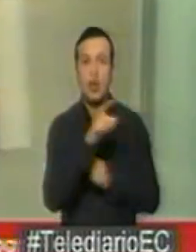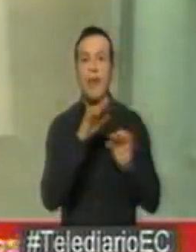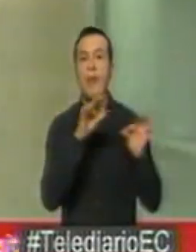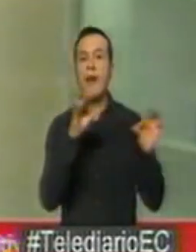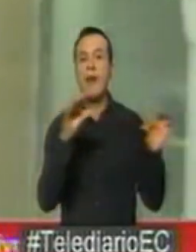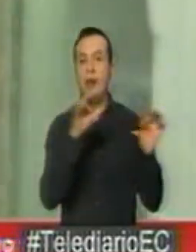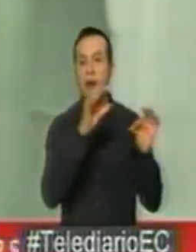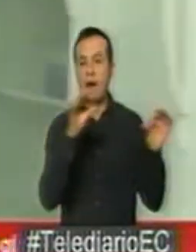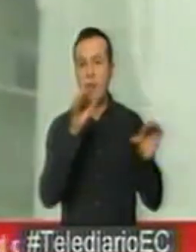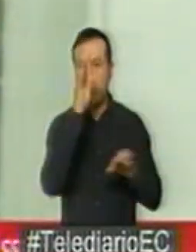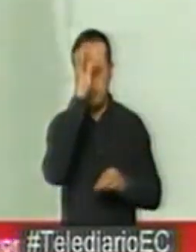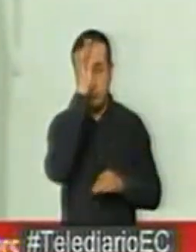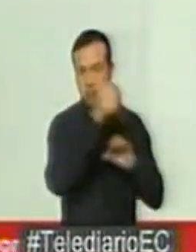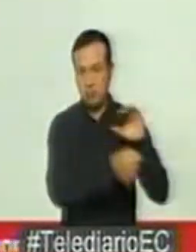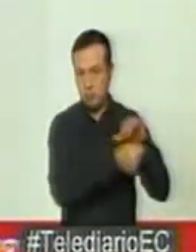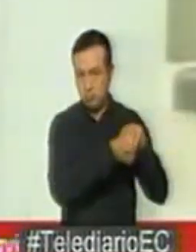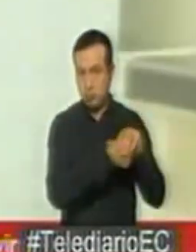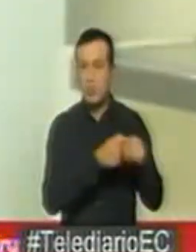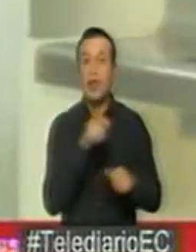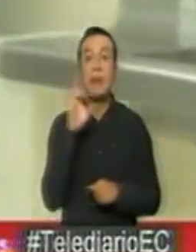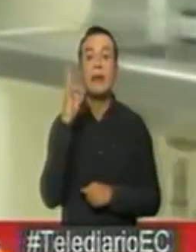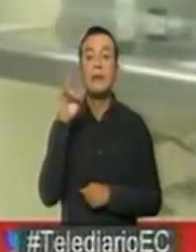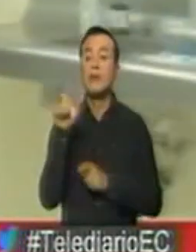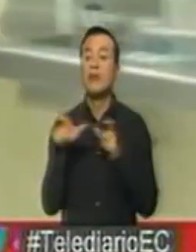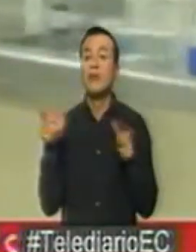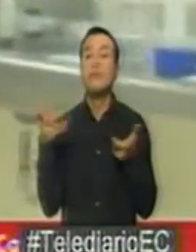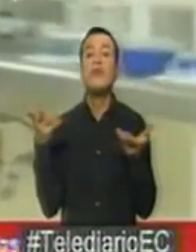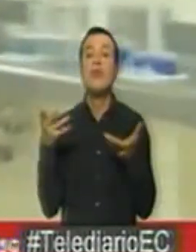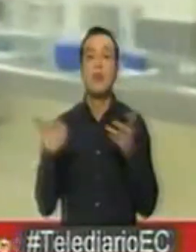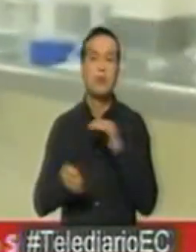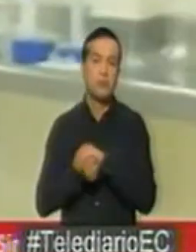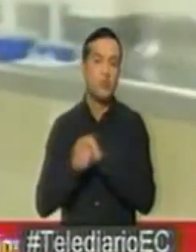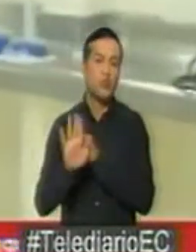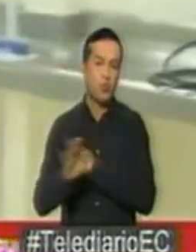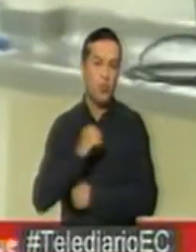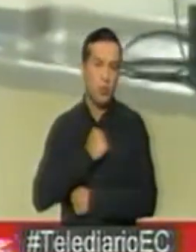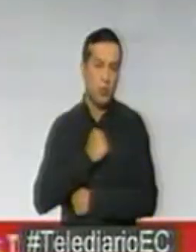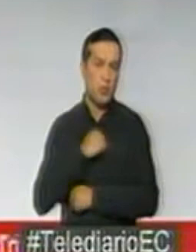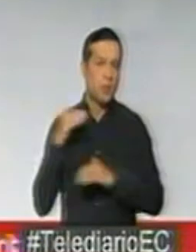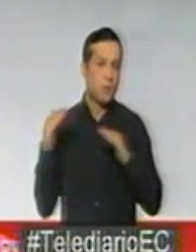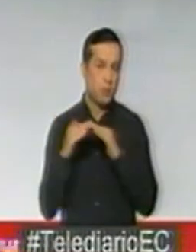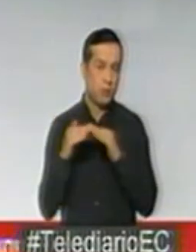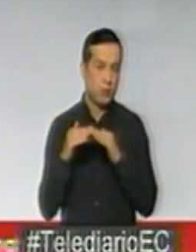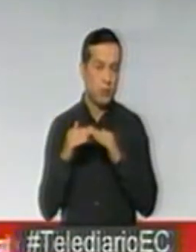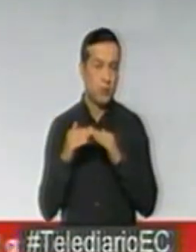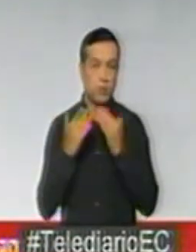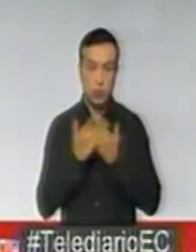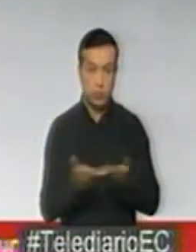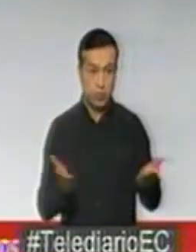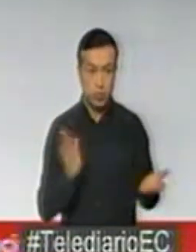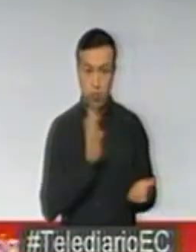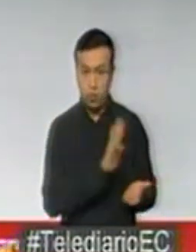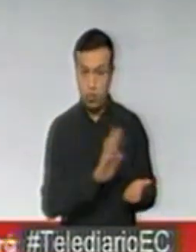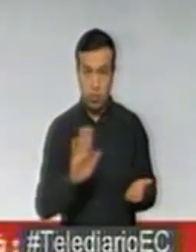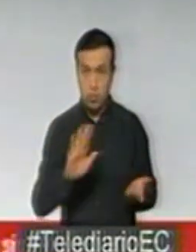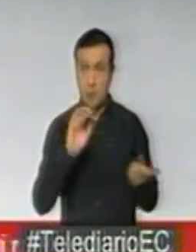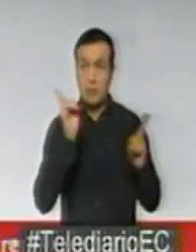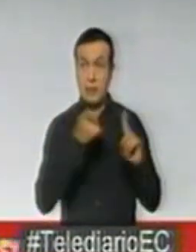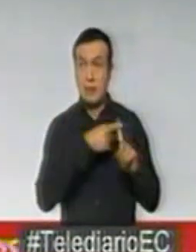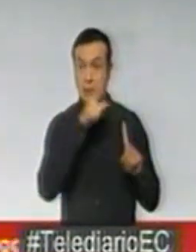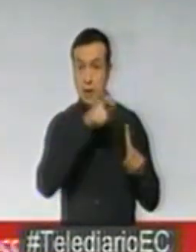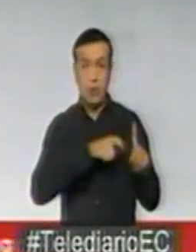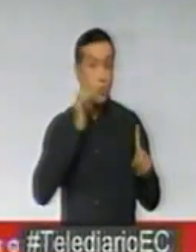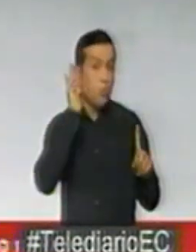de salud, mientras que los otros 17 en aislamiento domiciliario. Todos tienen vínculo con el primer